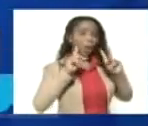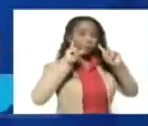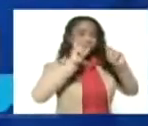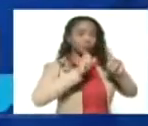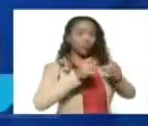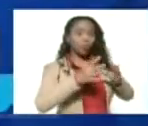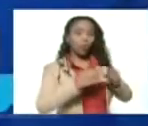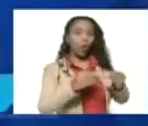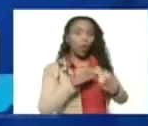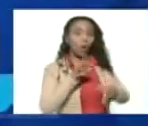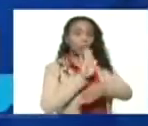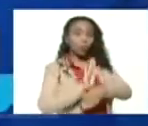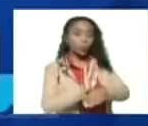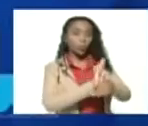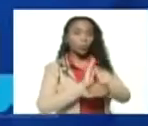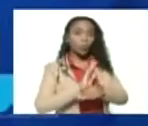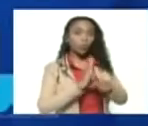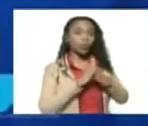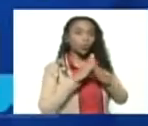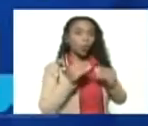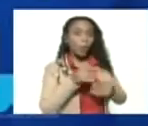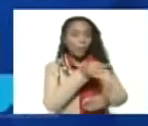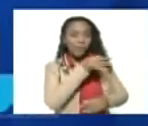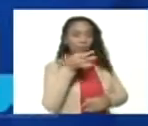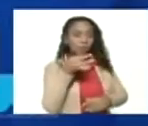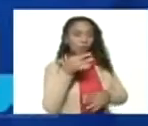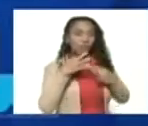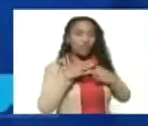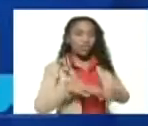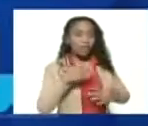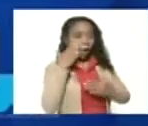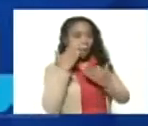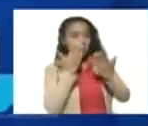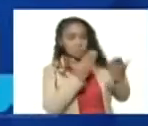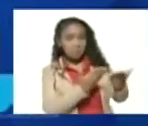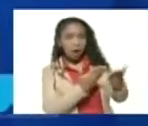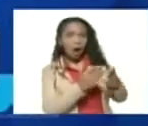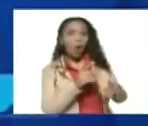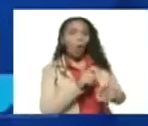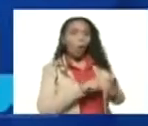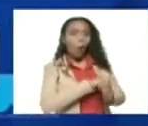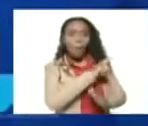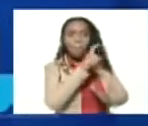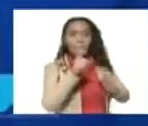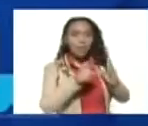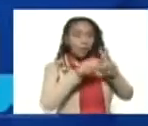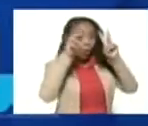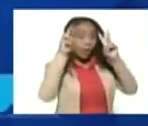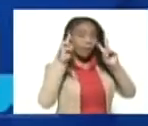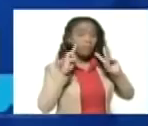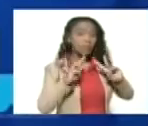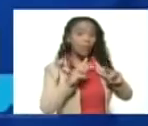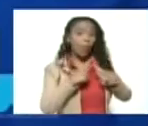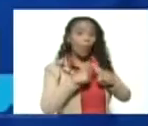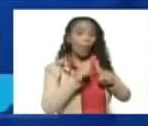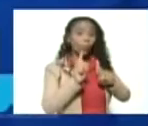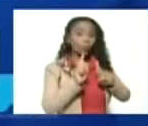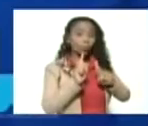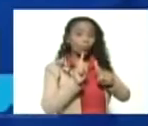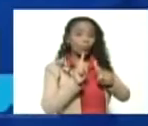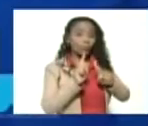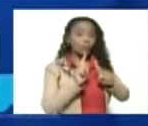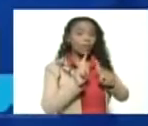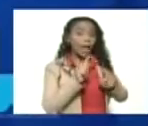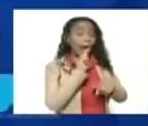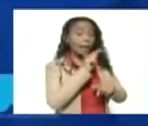calidad sanitaria, podemos garantizar la calidad física. Usted lo ve, que la semilla está completamente limpia de otro. Y la